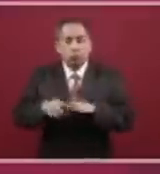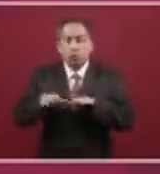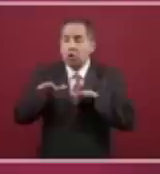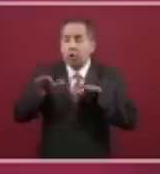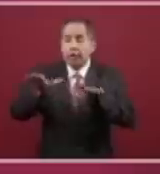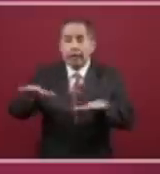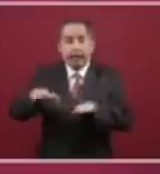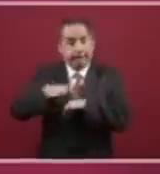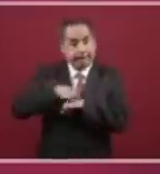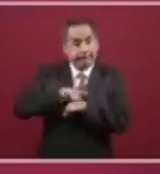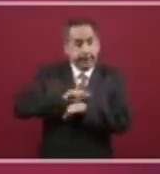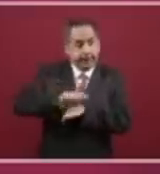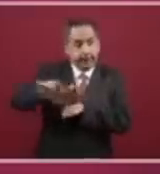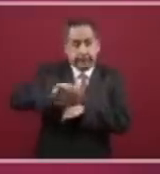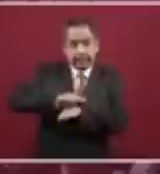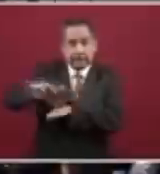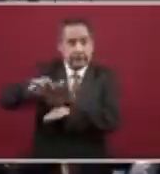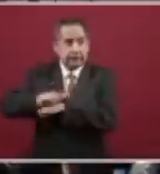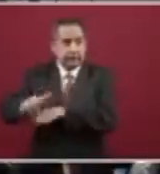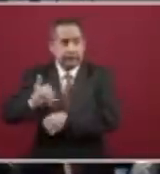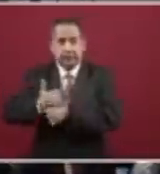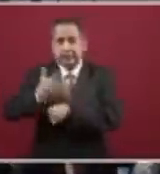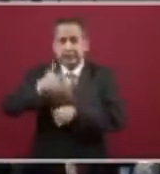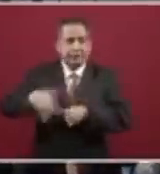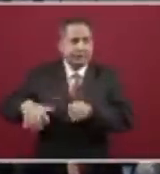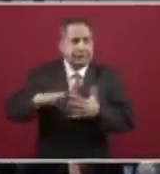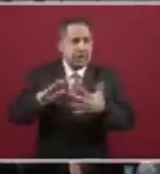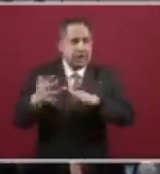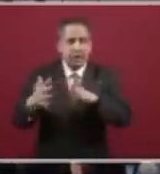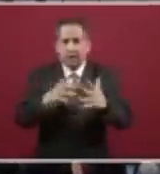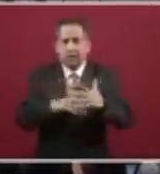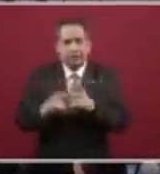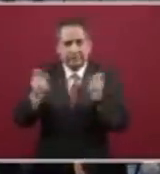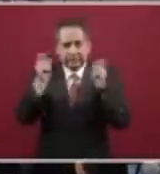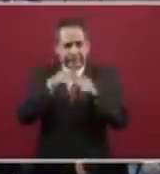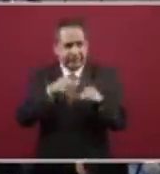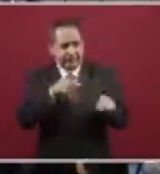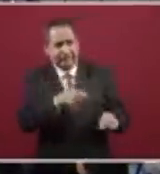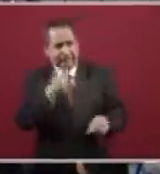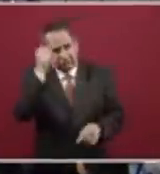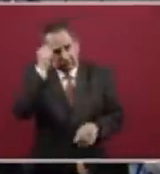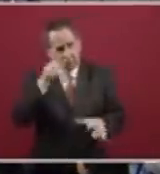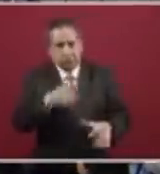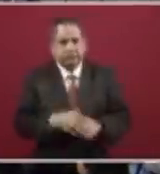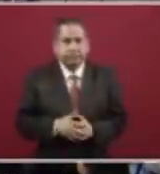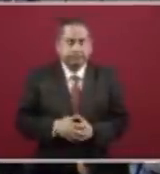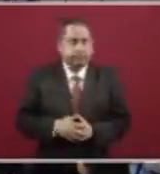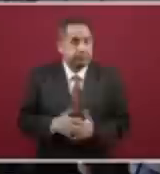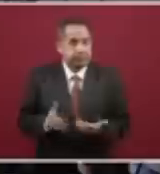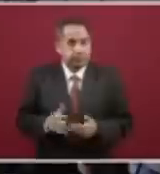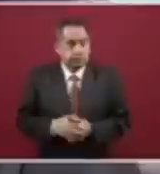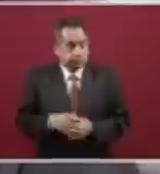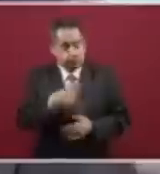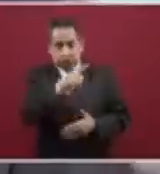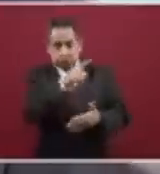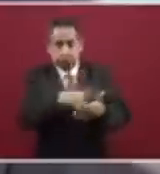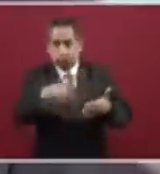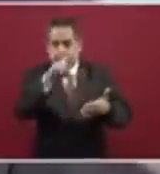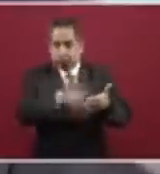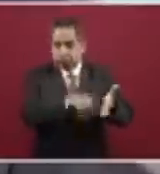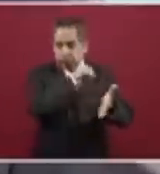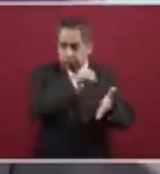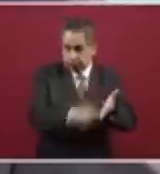instalaciones en un terreno inestable y complejo la cancelación del proyecto